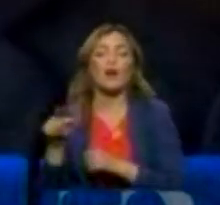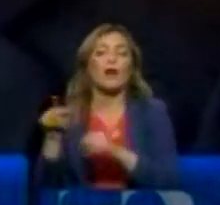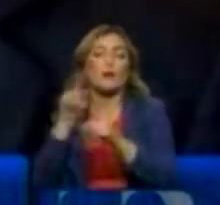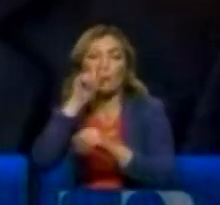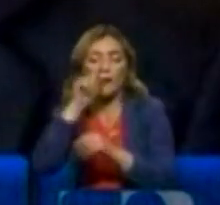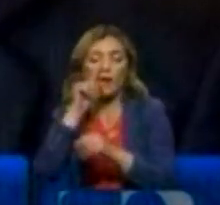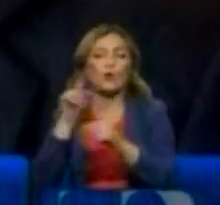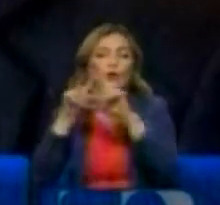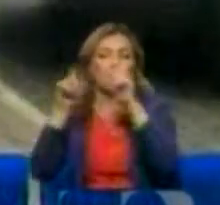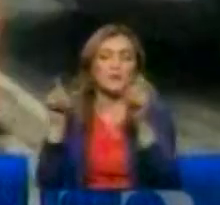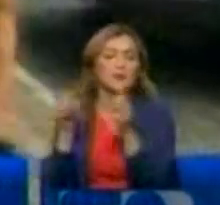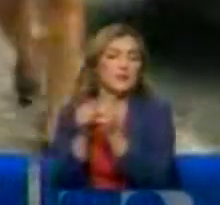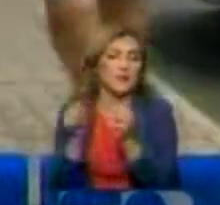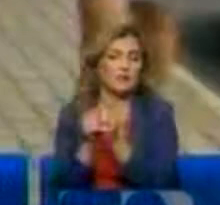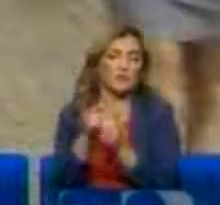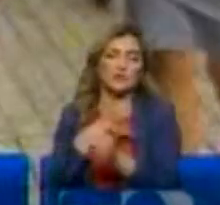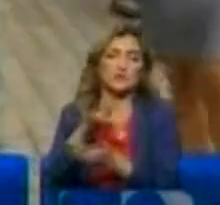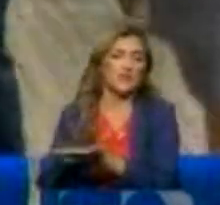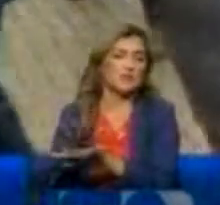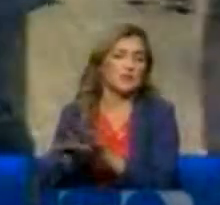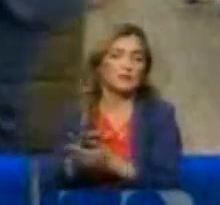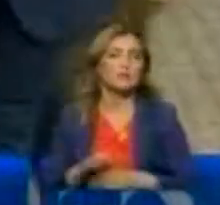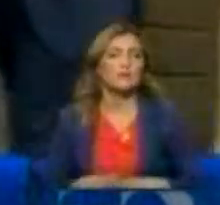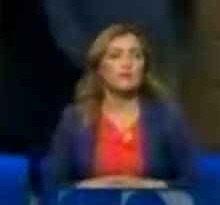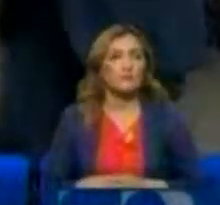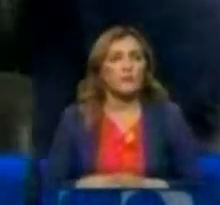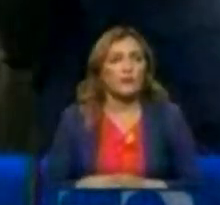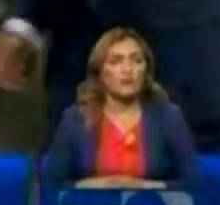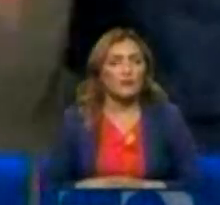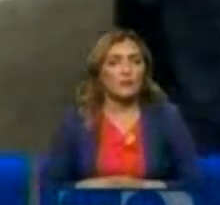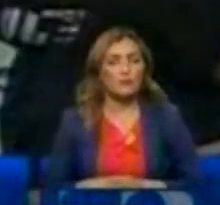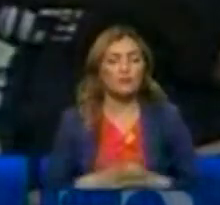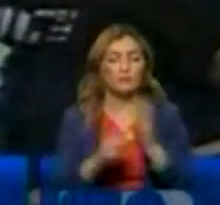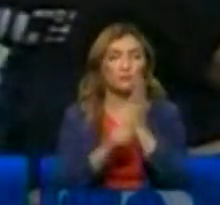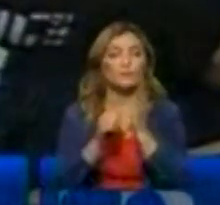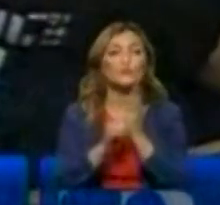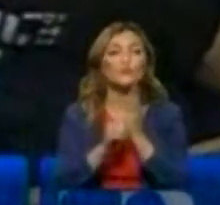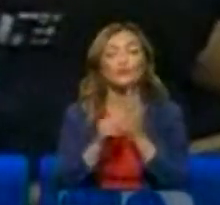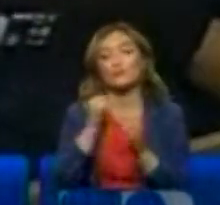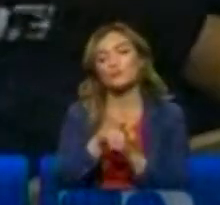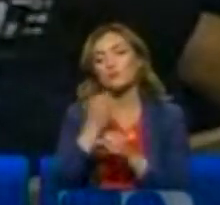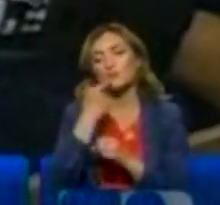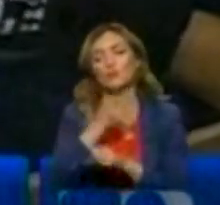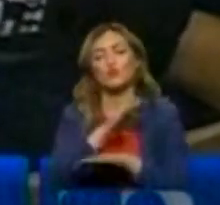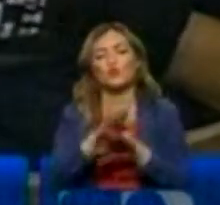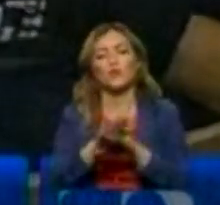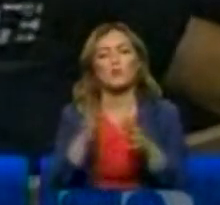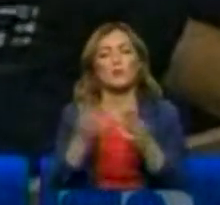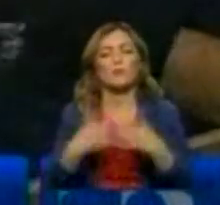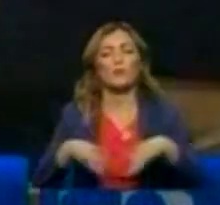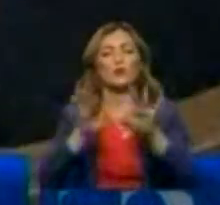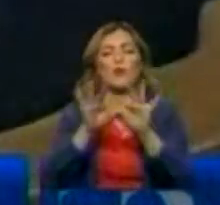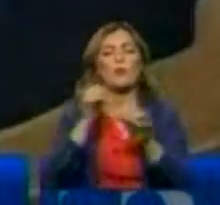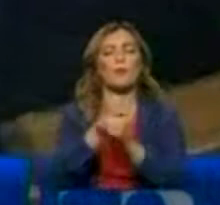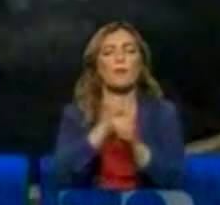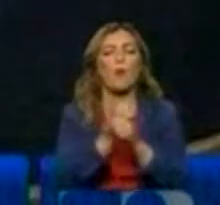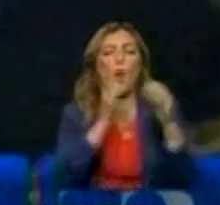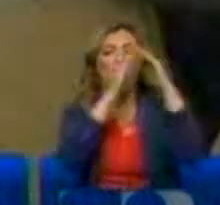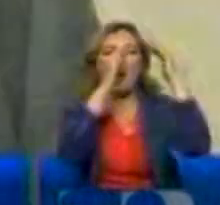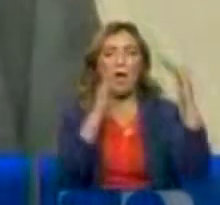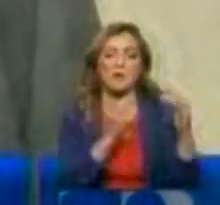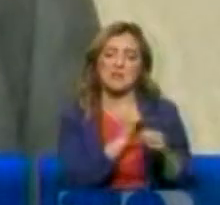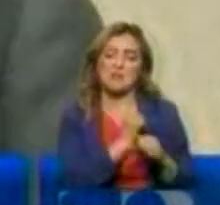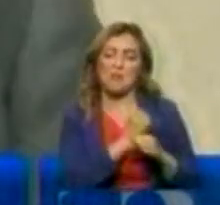pues se sienta tranquilo por su parte el ministro de trabajo andrés madero se refirió días atrás a la pertinencia de hacer el trabajo desde